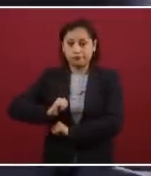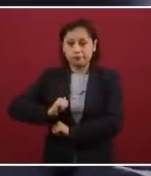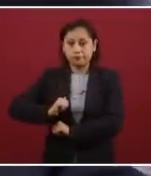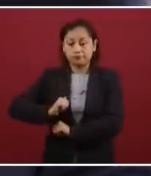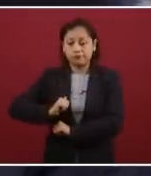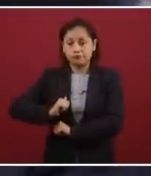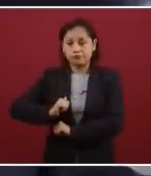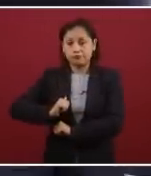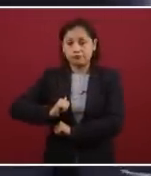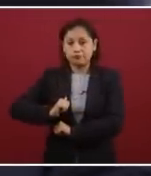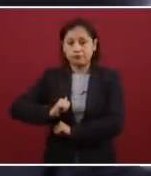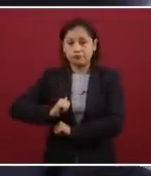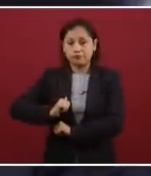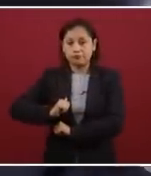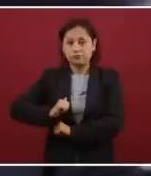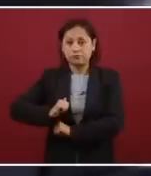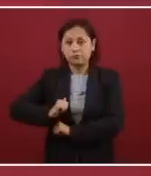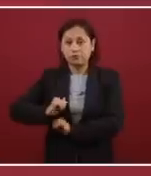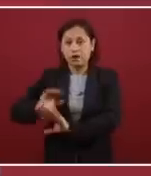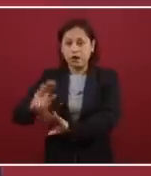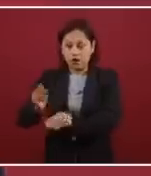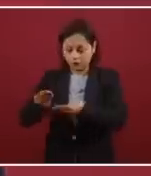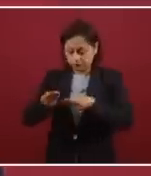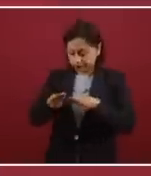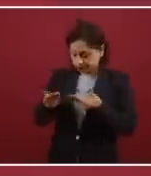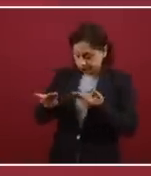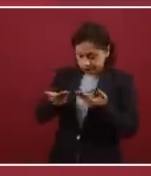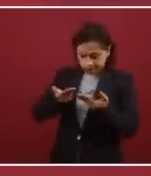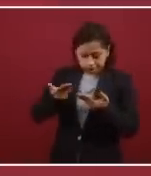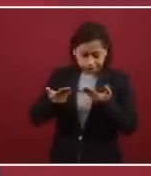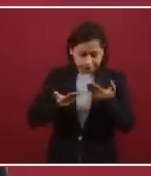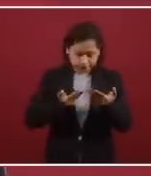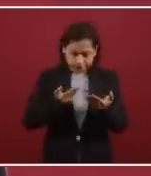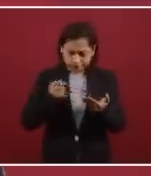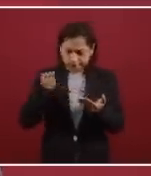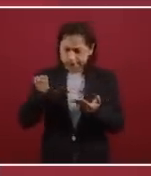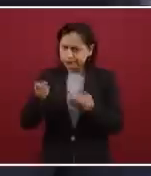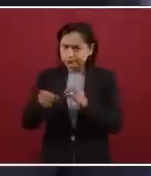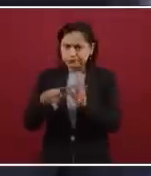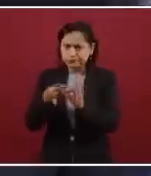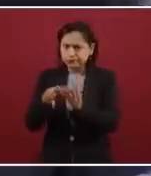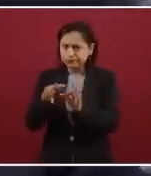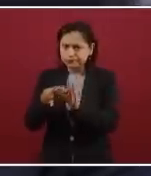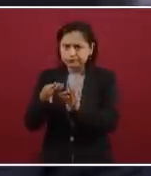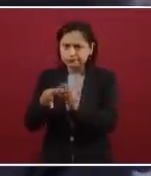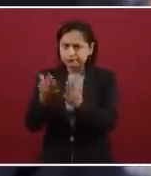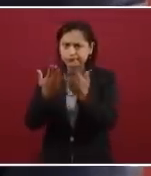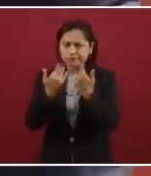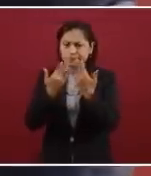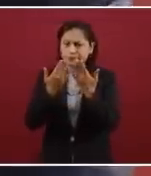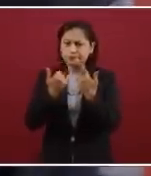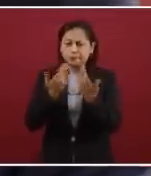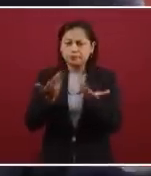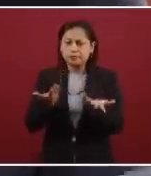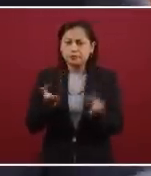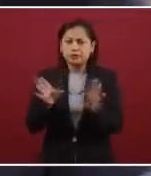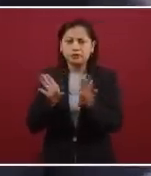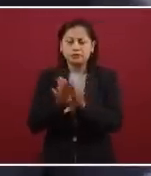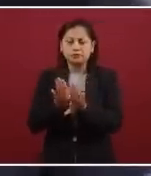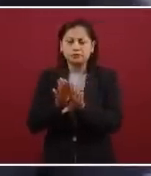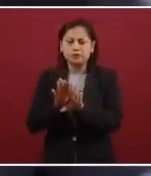y revisa de que no estaban cumpliendo, no estaban avanzando en la